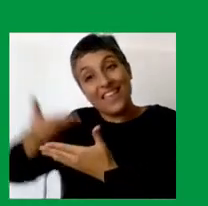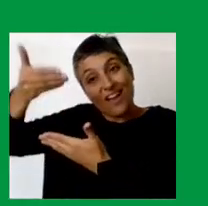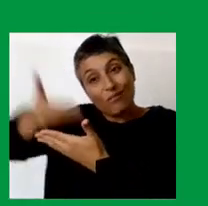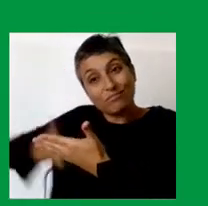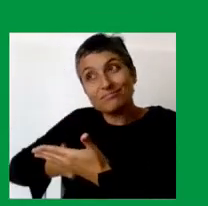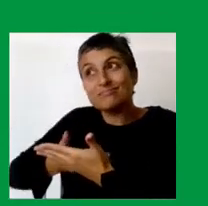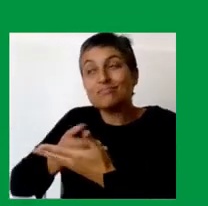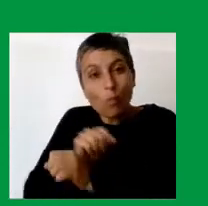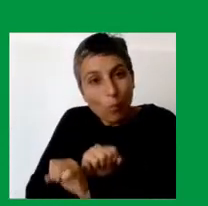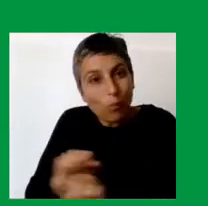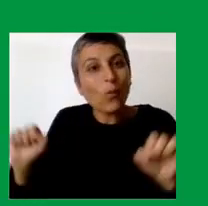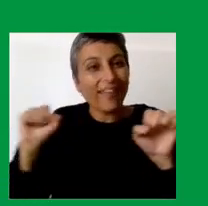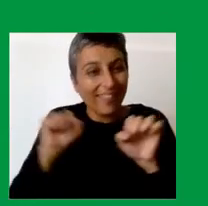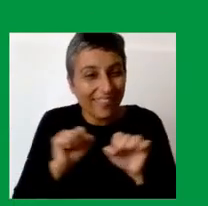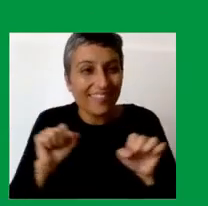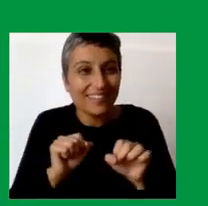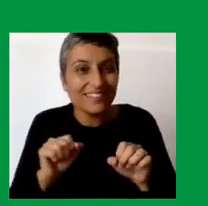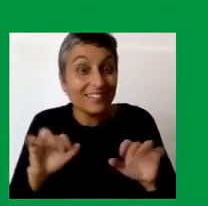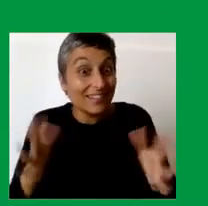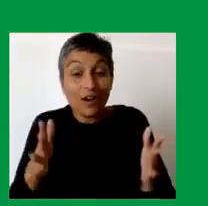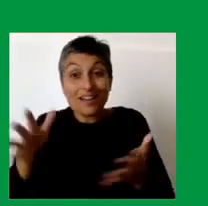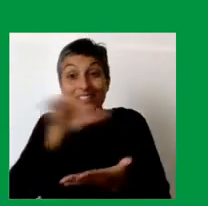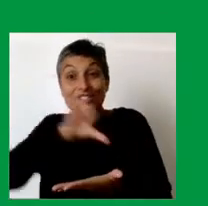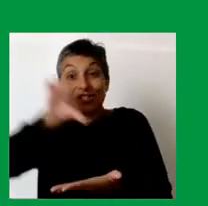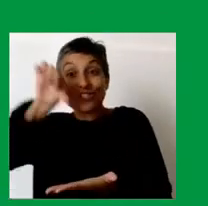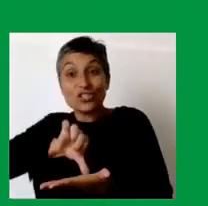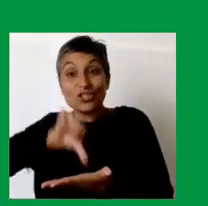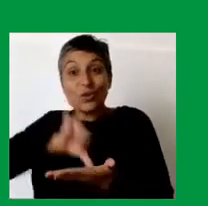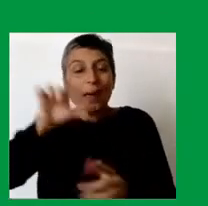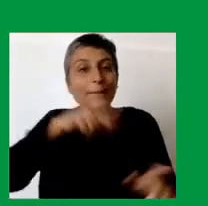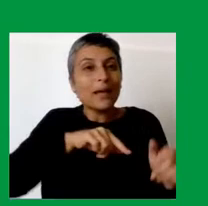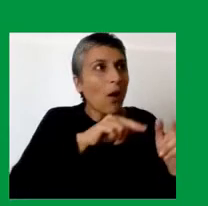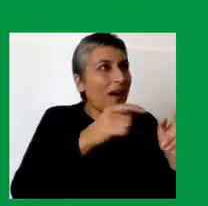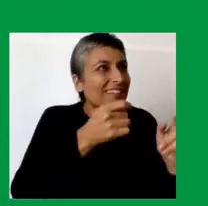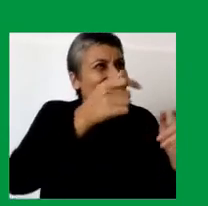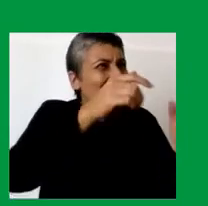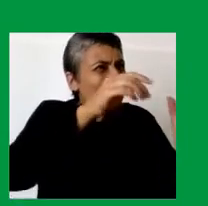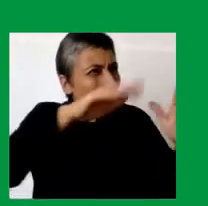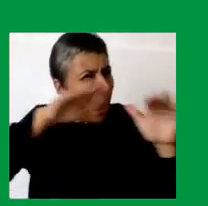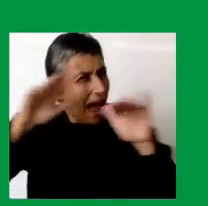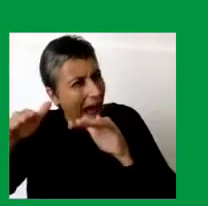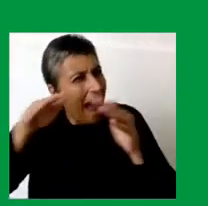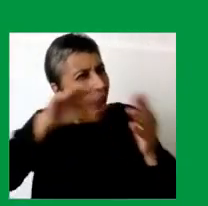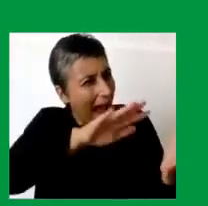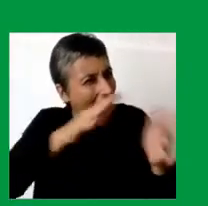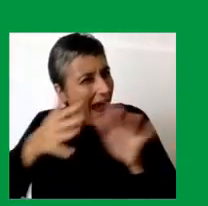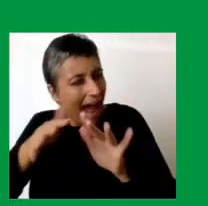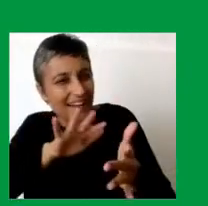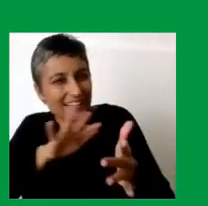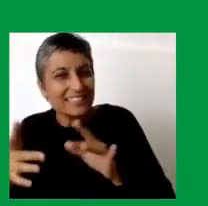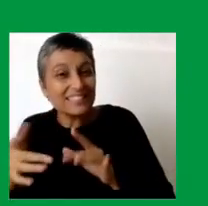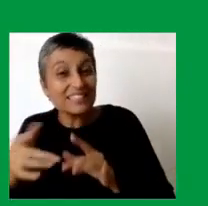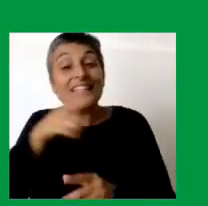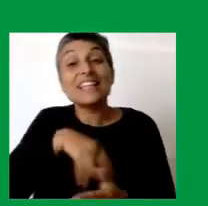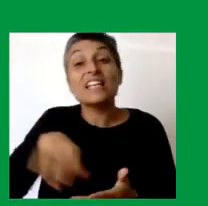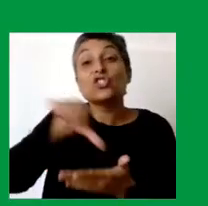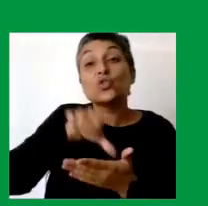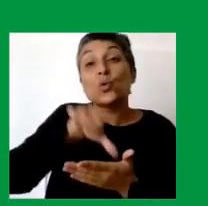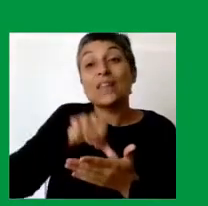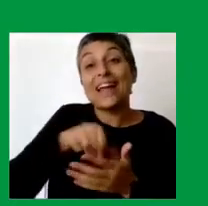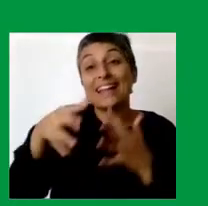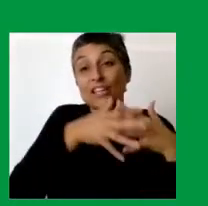pasa? Esto es una ciudad, pero fíjense la similaridad con un paisaje biológico. Es una ciudad que se llama Sun City en